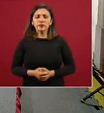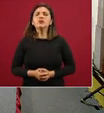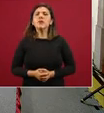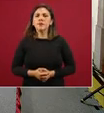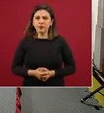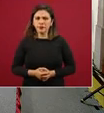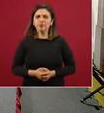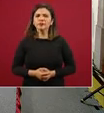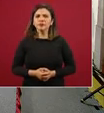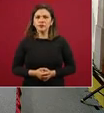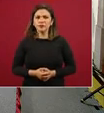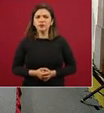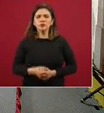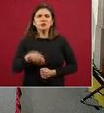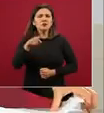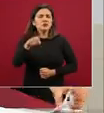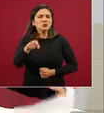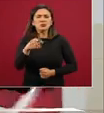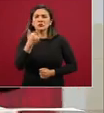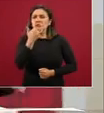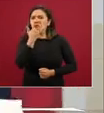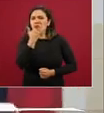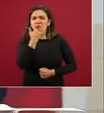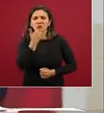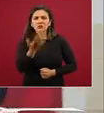Sí, ese